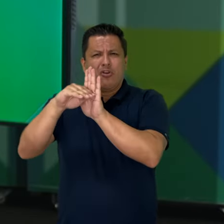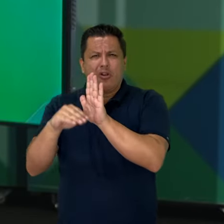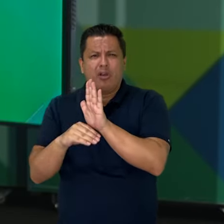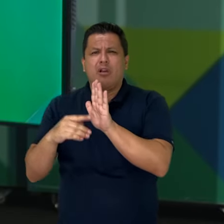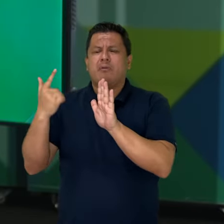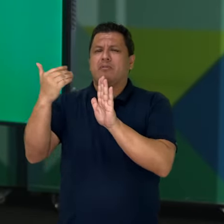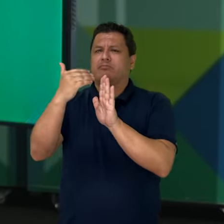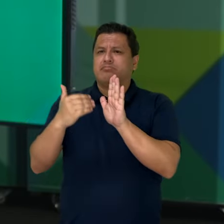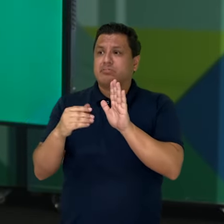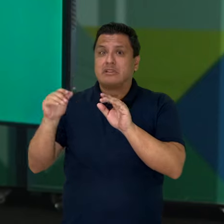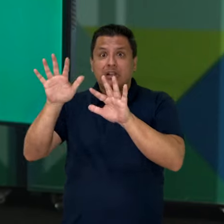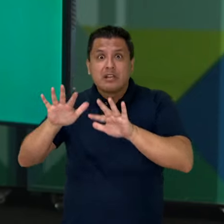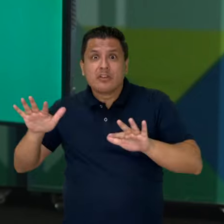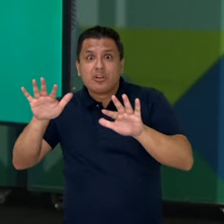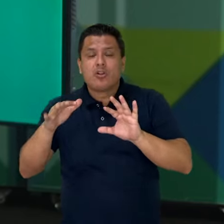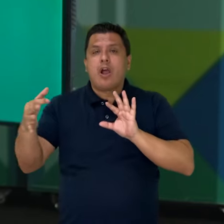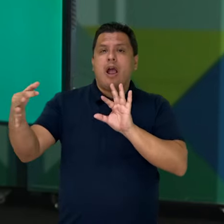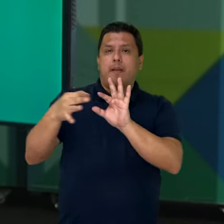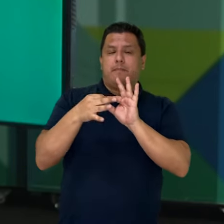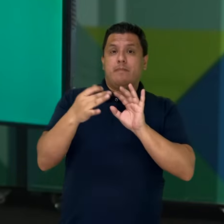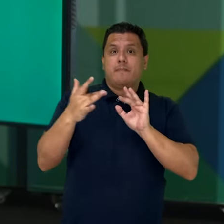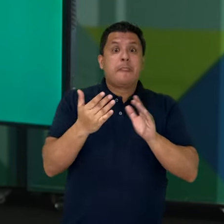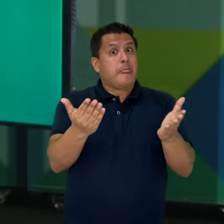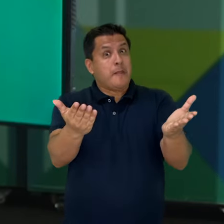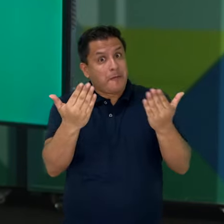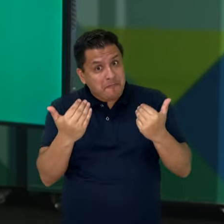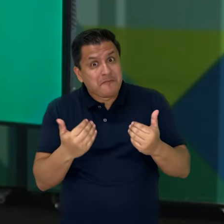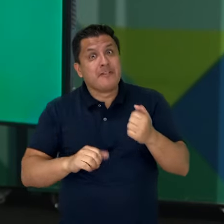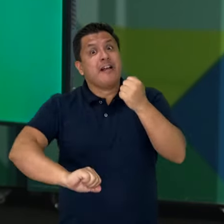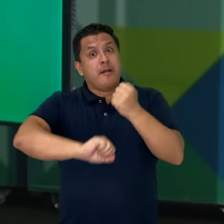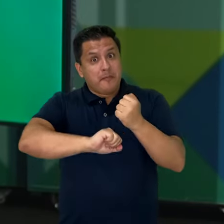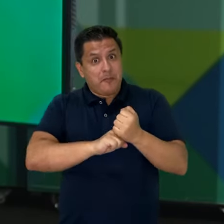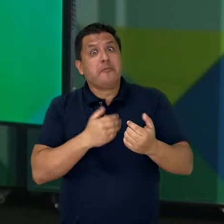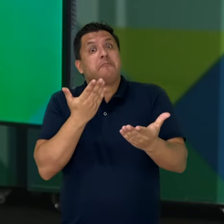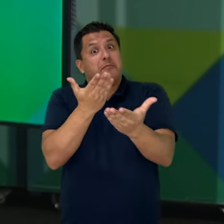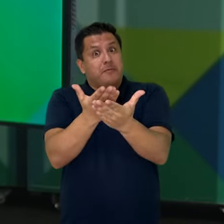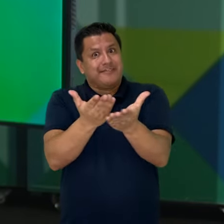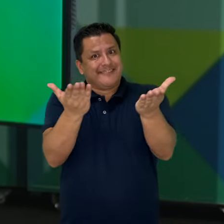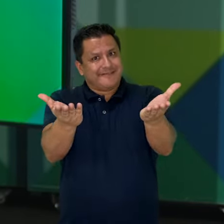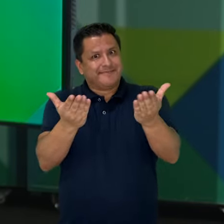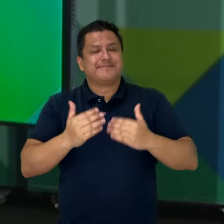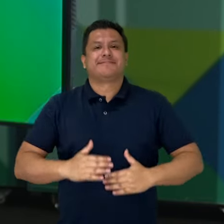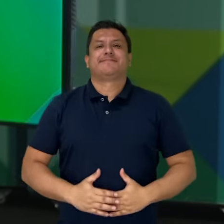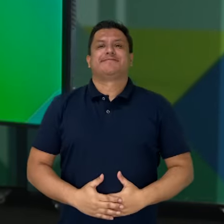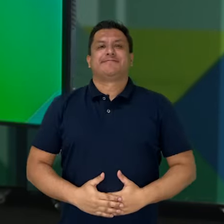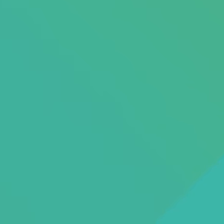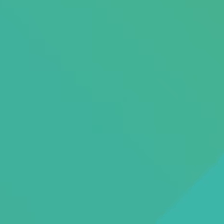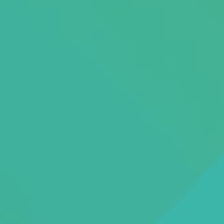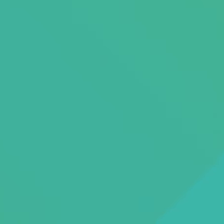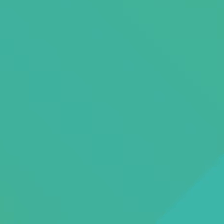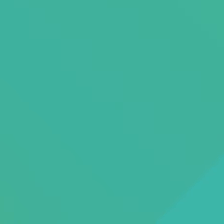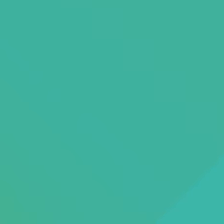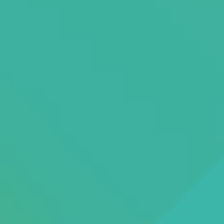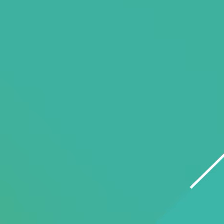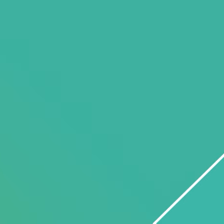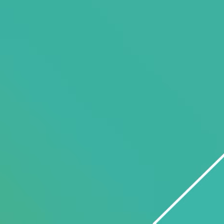país y de territorio los y las invito para que nos acompañen de esta